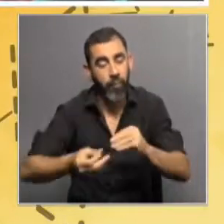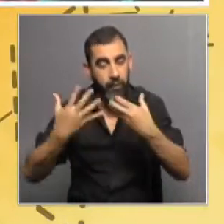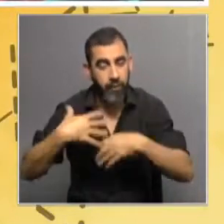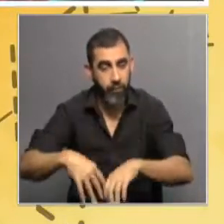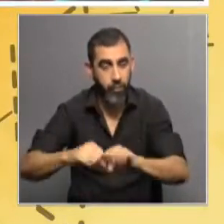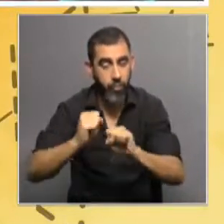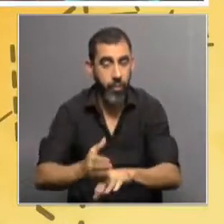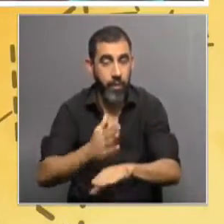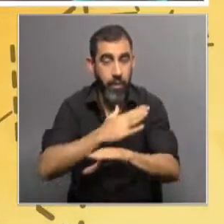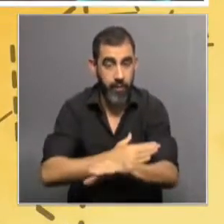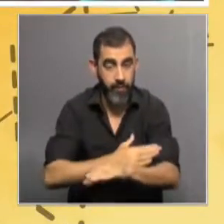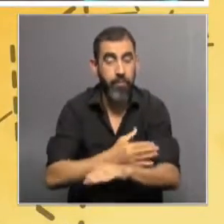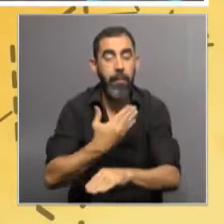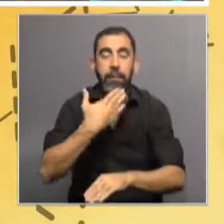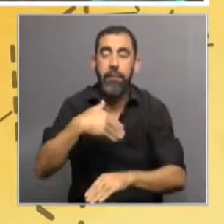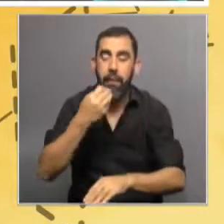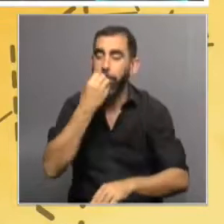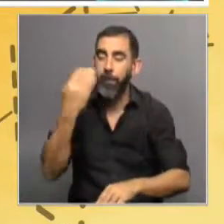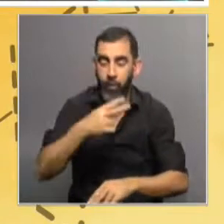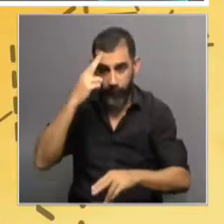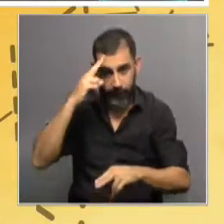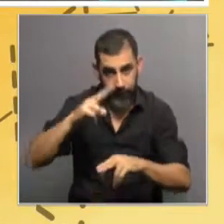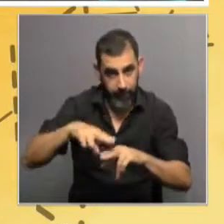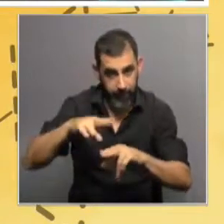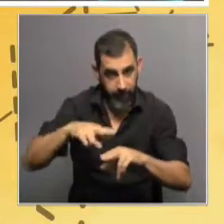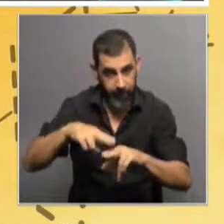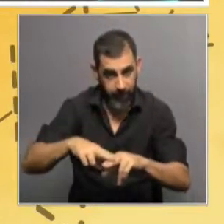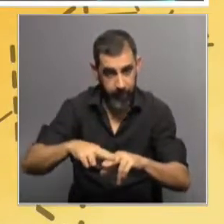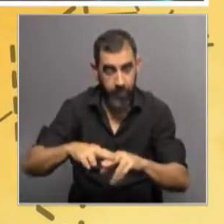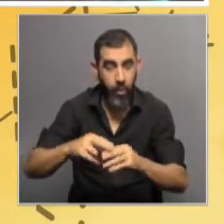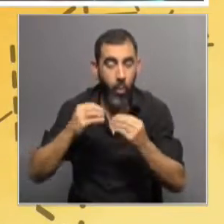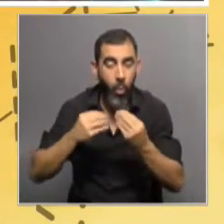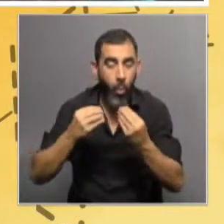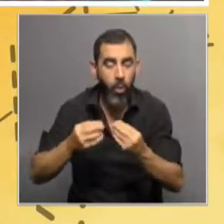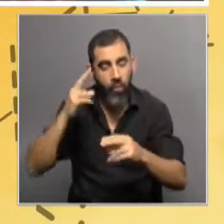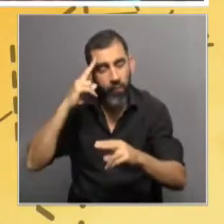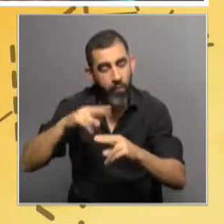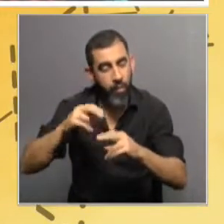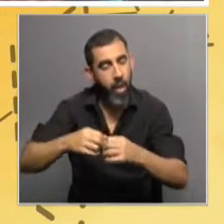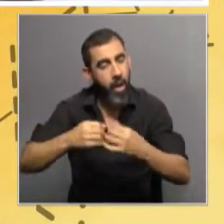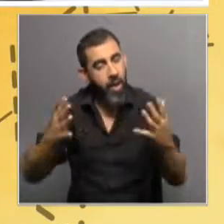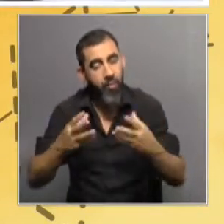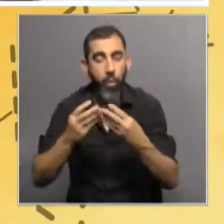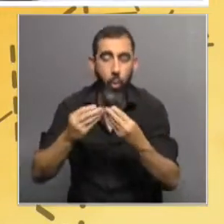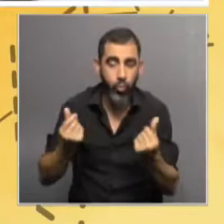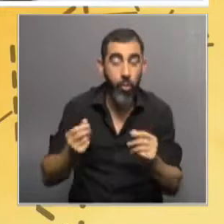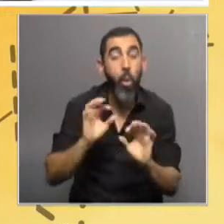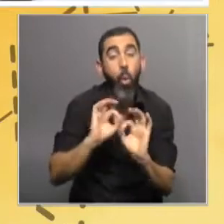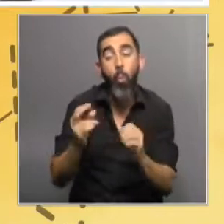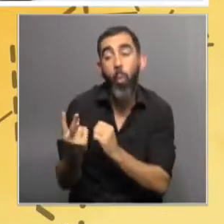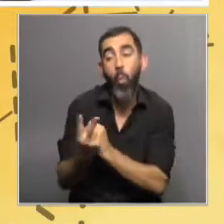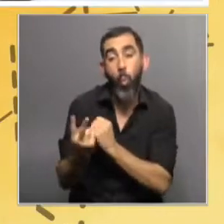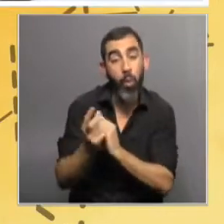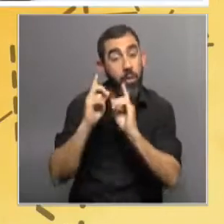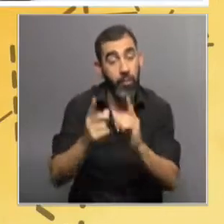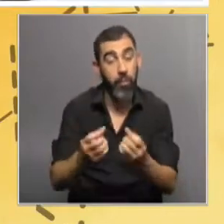¿para qué? Para entender mejor la enfermedad, ver qué alcances tiene la patología y cómo nos podemos cuidar, porque la prevención